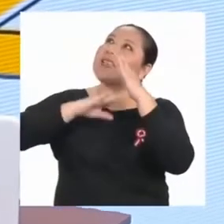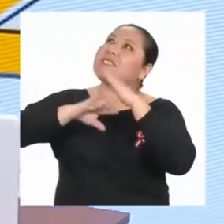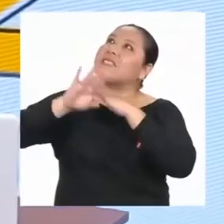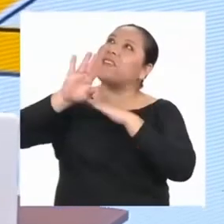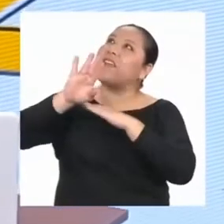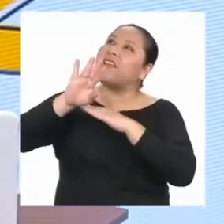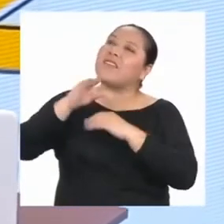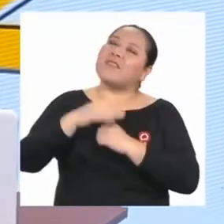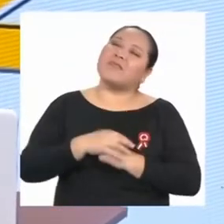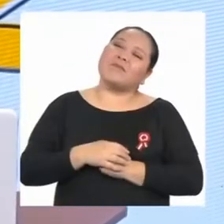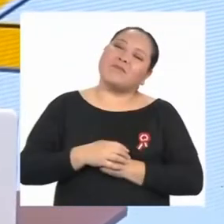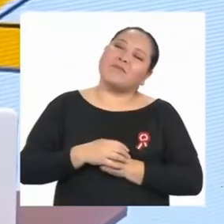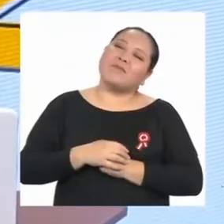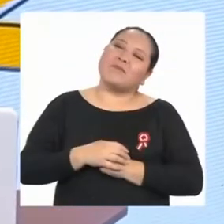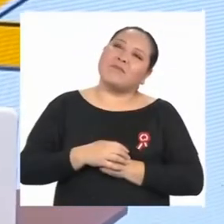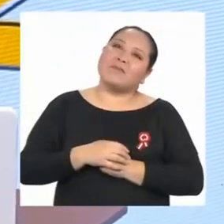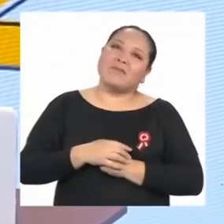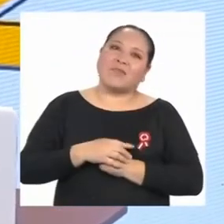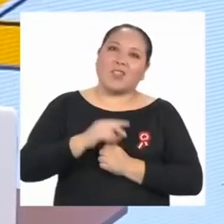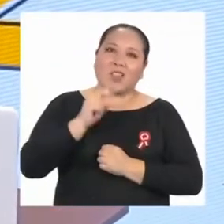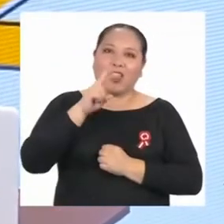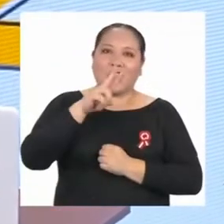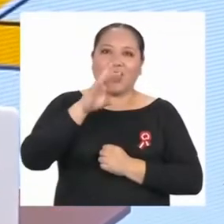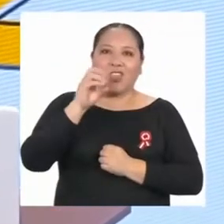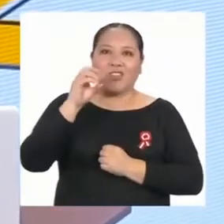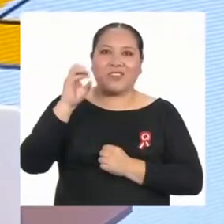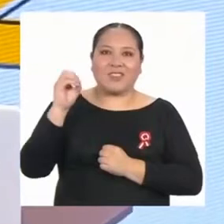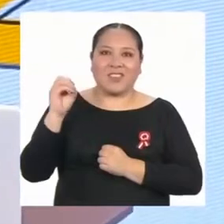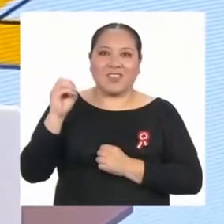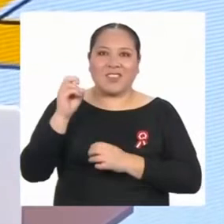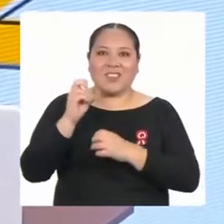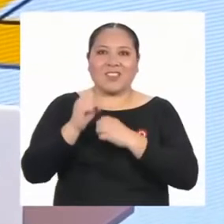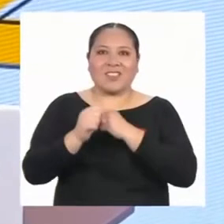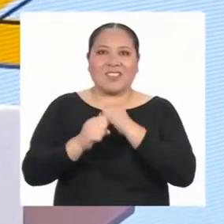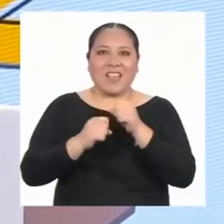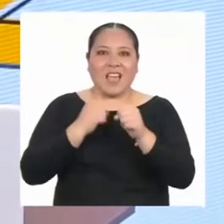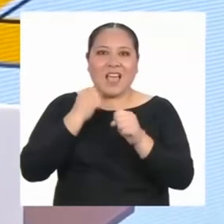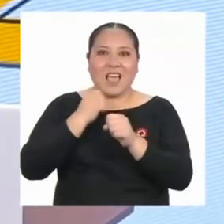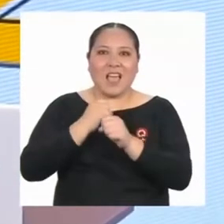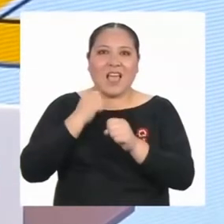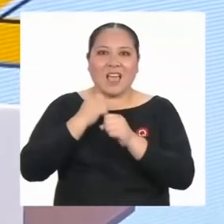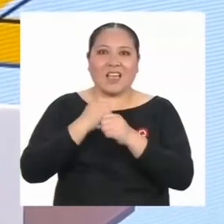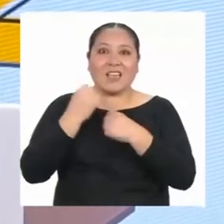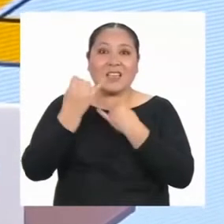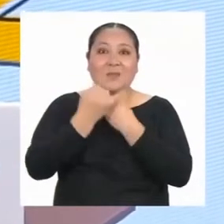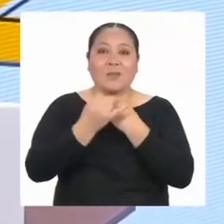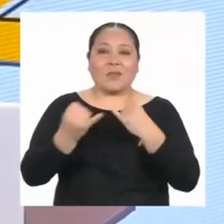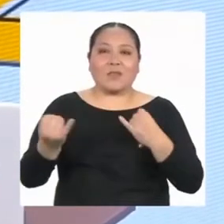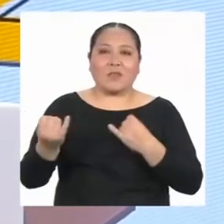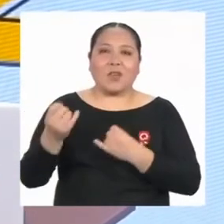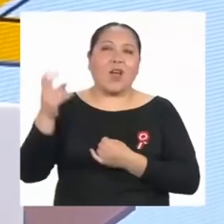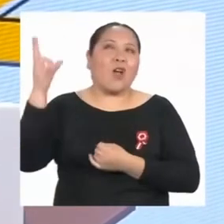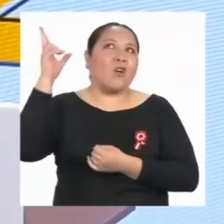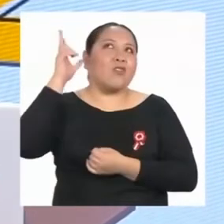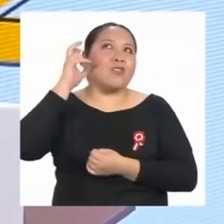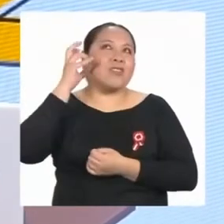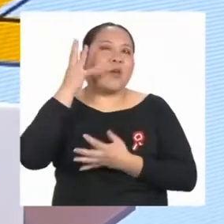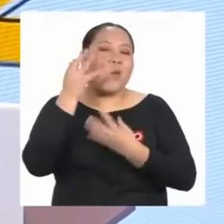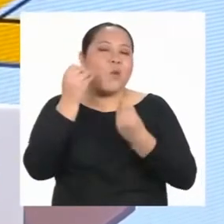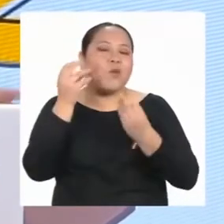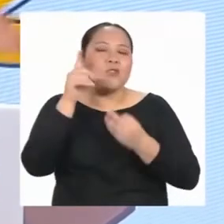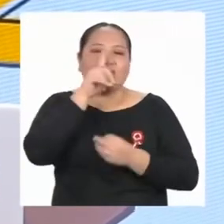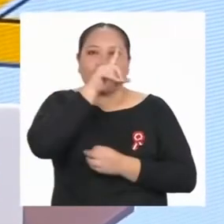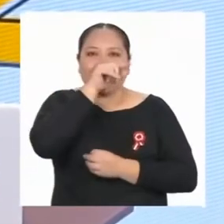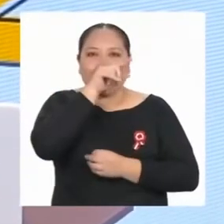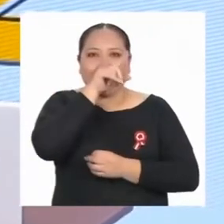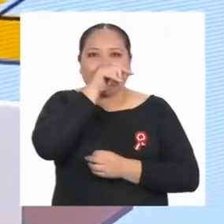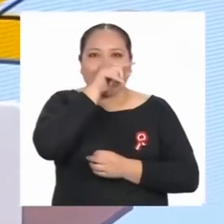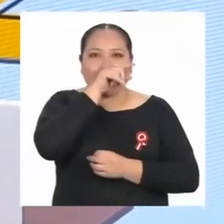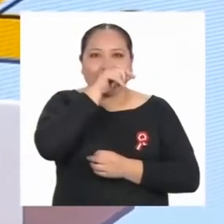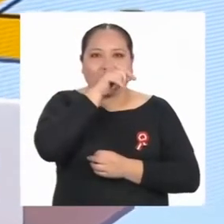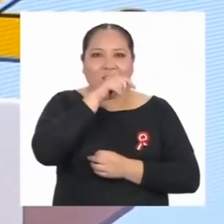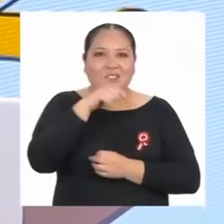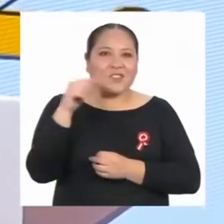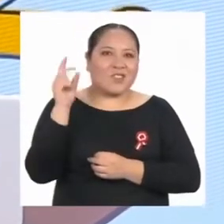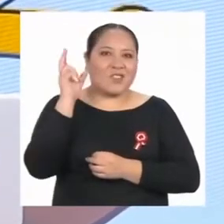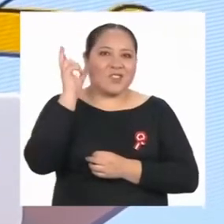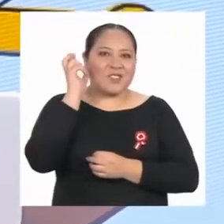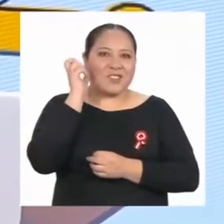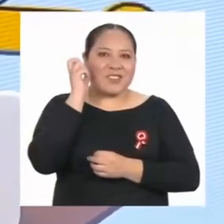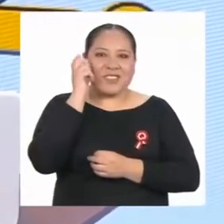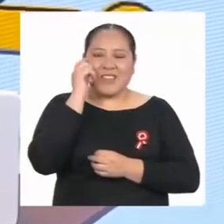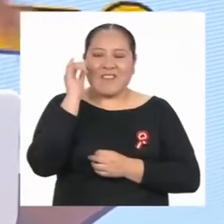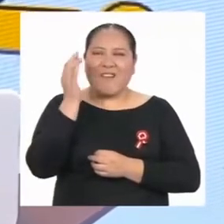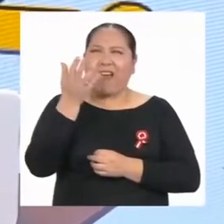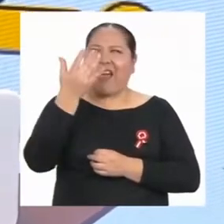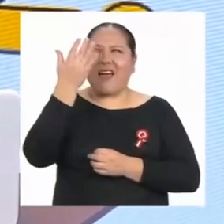que vi? O más bien lo que oí. El sonido de muchísimos pajaritos, como no escuchaba desde que era